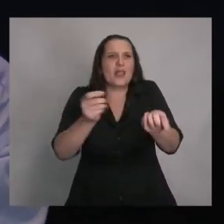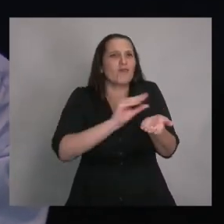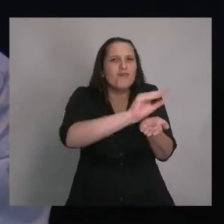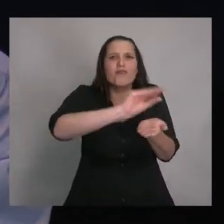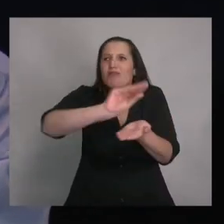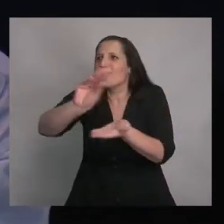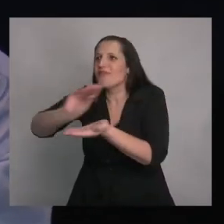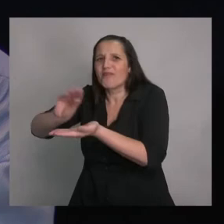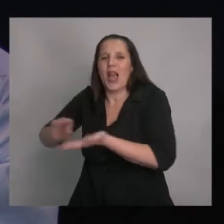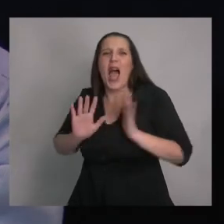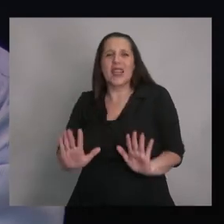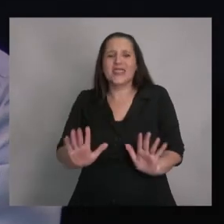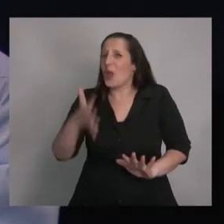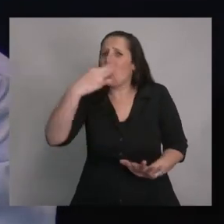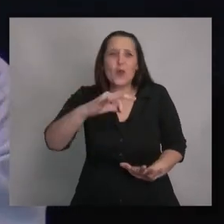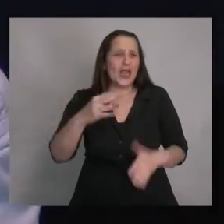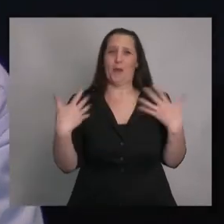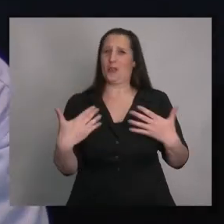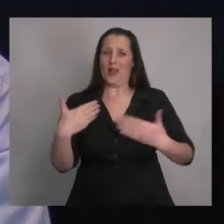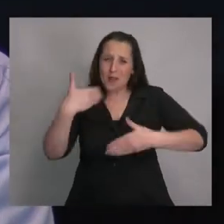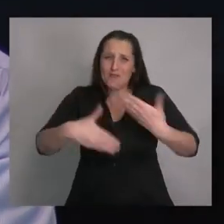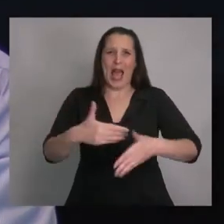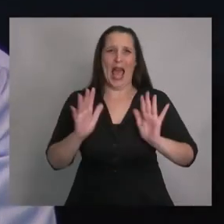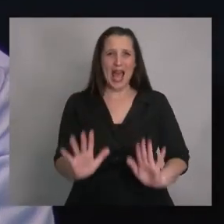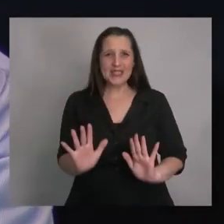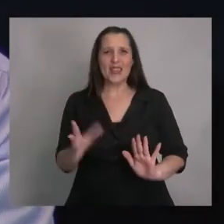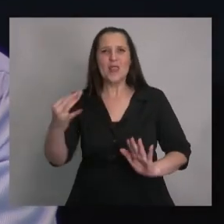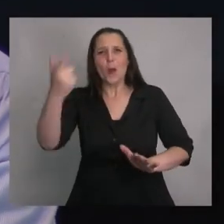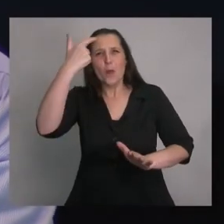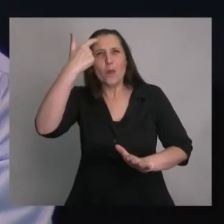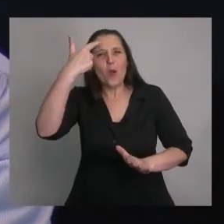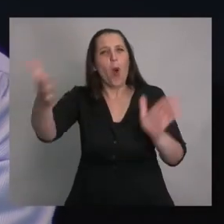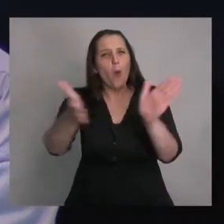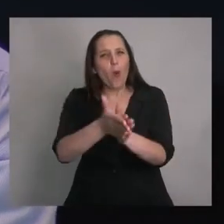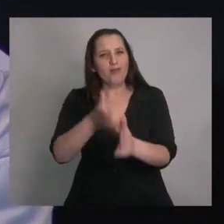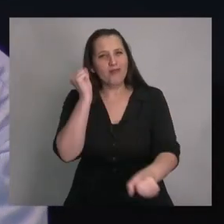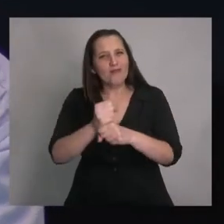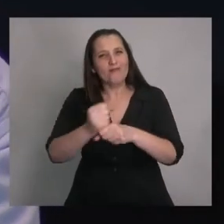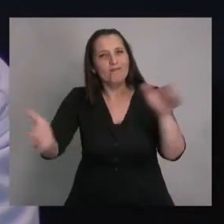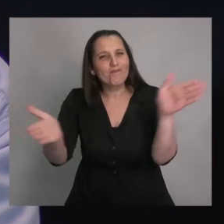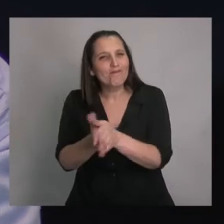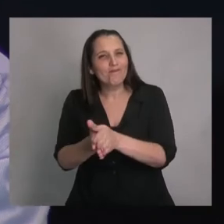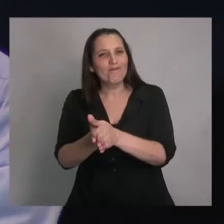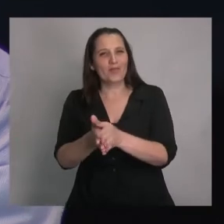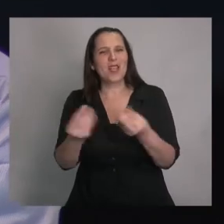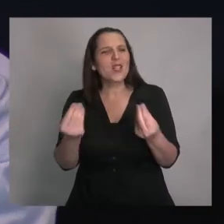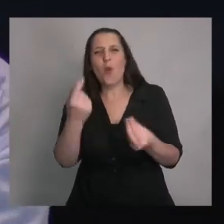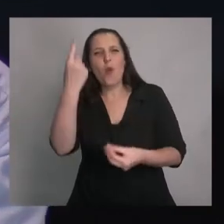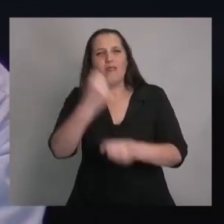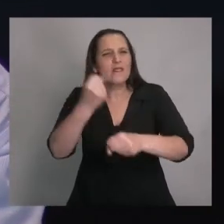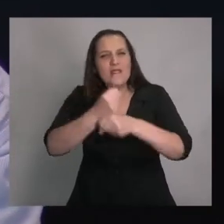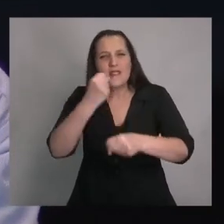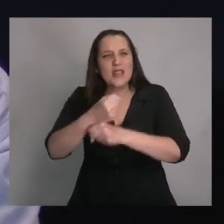está la gran posibilidad que tenemos de pensar juntos y juntas y actuar en una acción